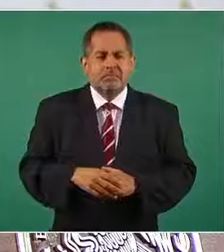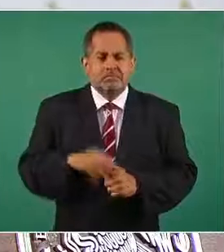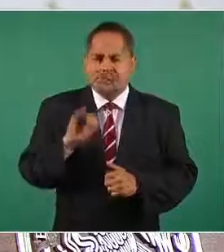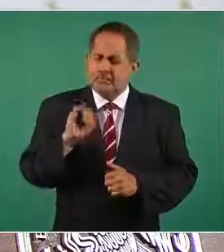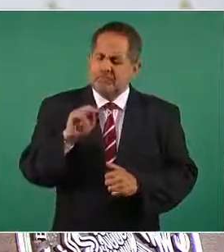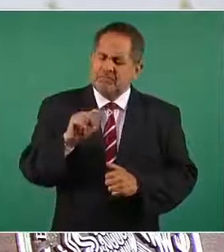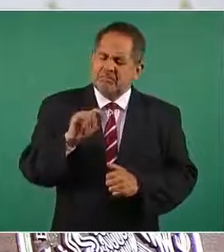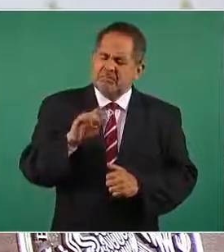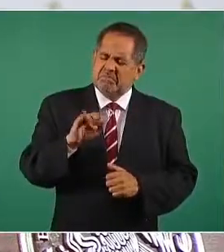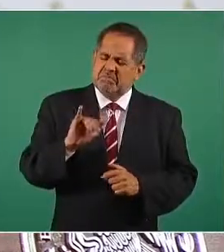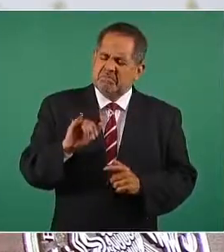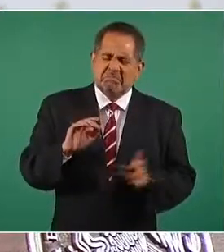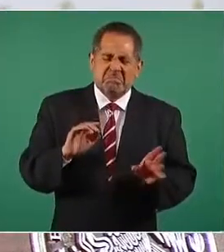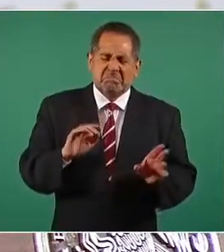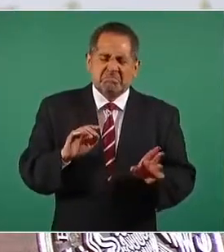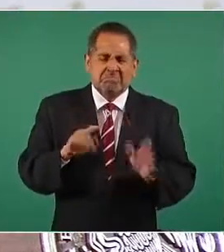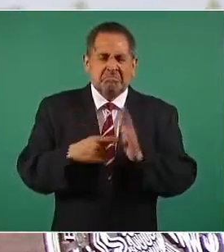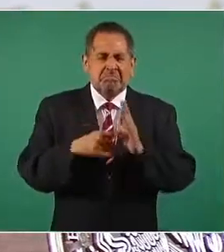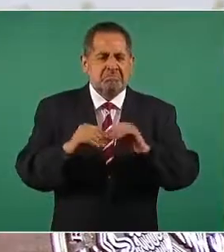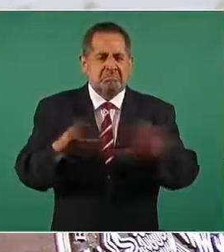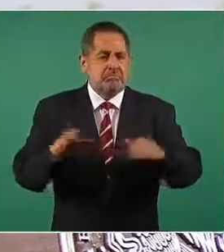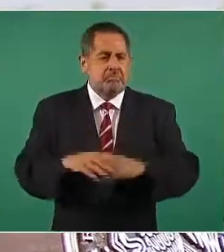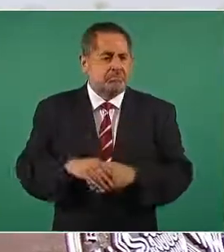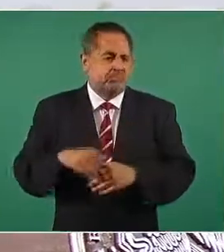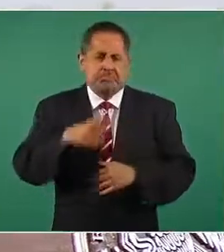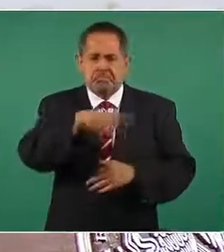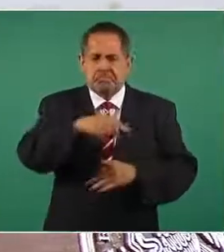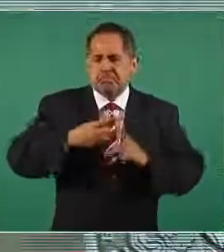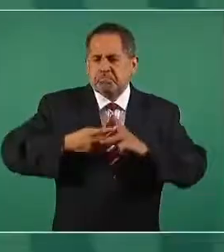Intelite. Que hacen